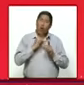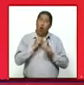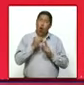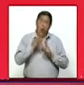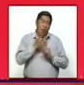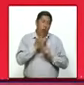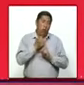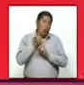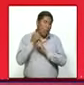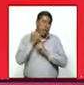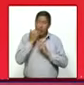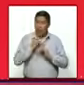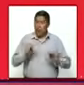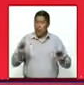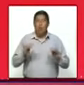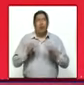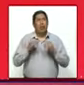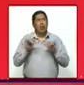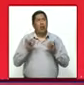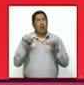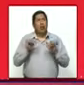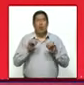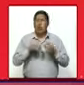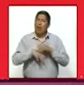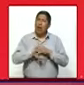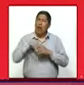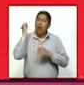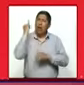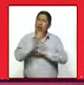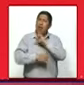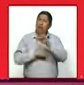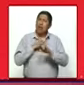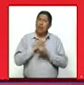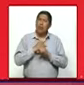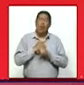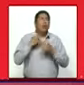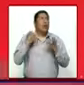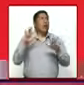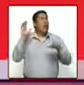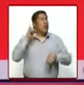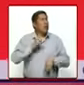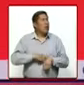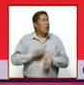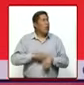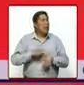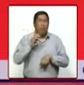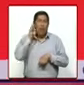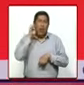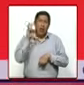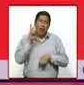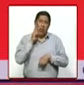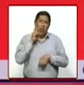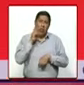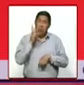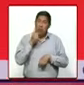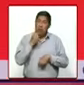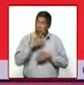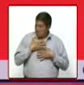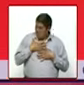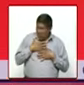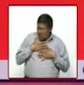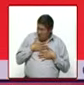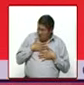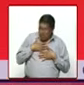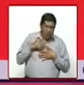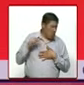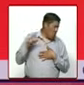la atención no solo nacional, también fuera de nuestras fronteras. Y a lo largo de este tiempo, Evo Morales ha calificado las denuncias como